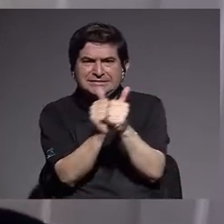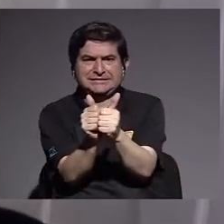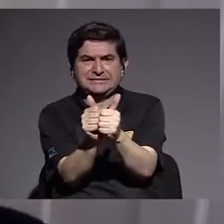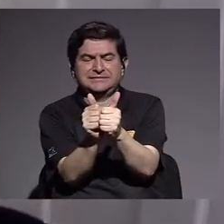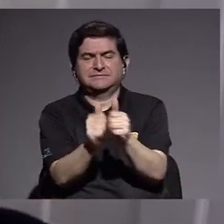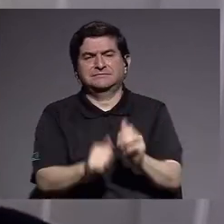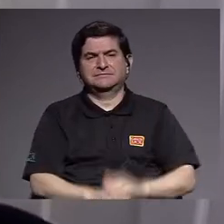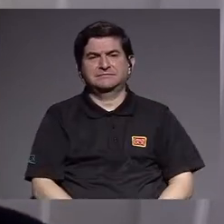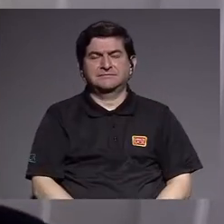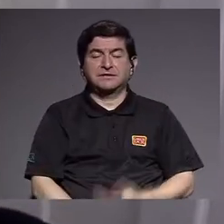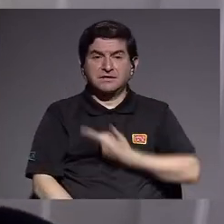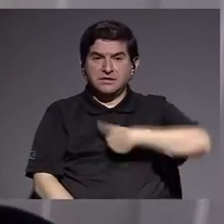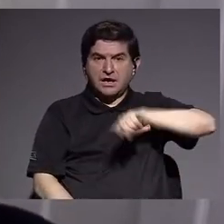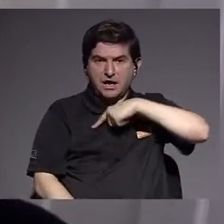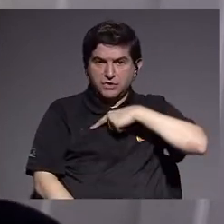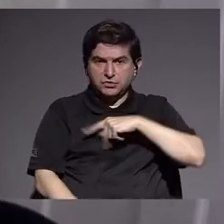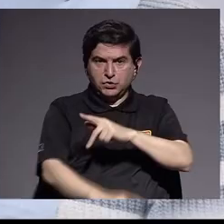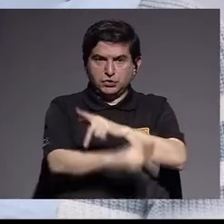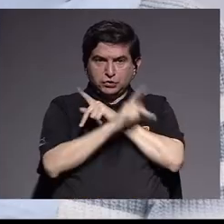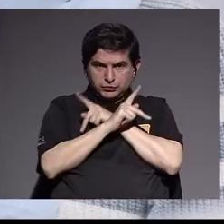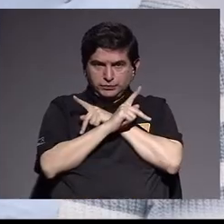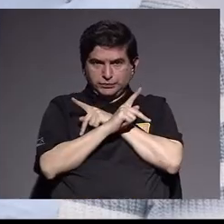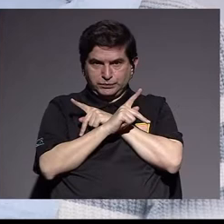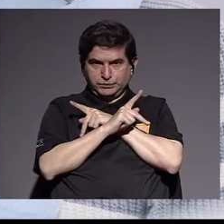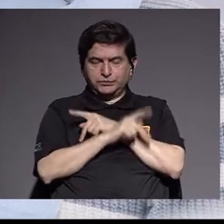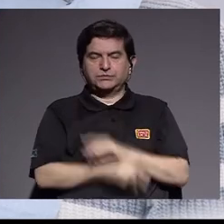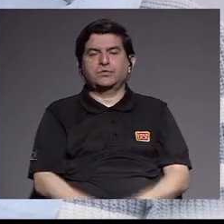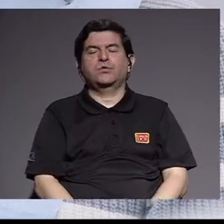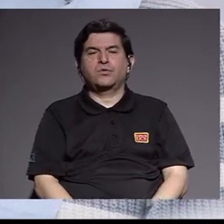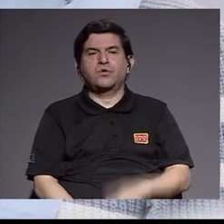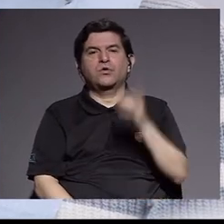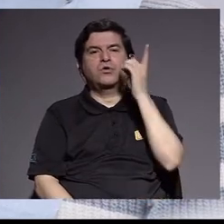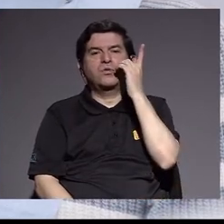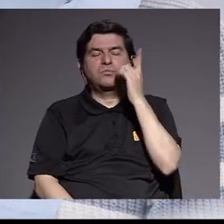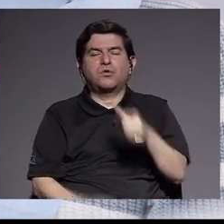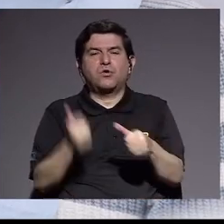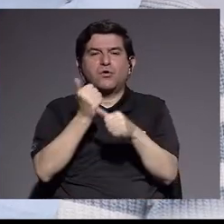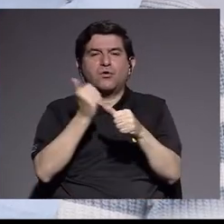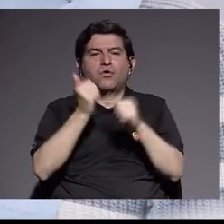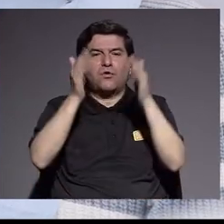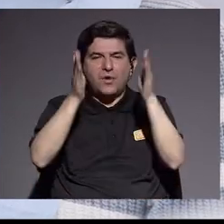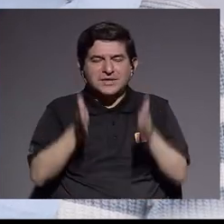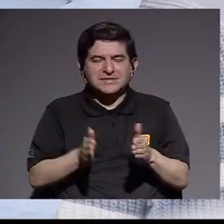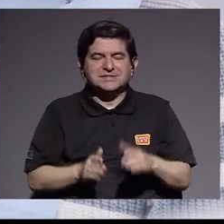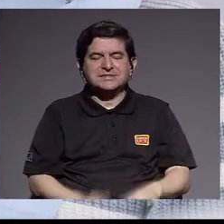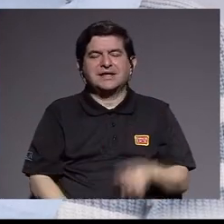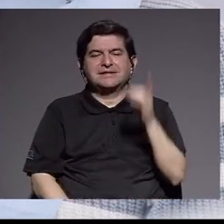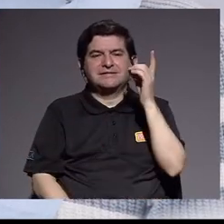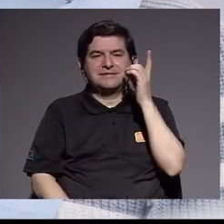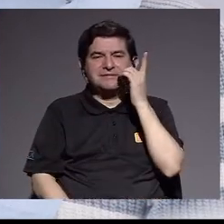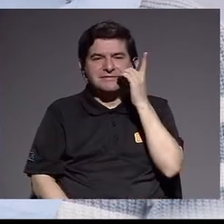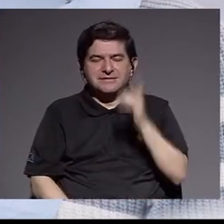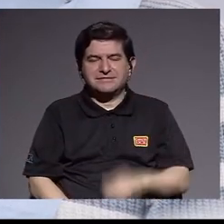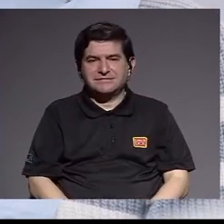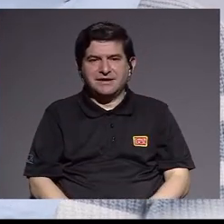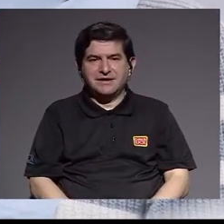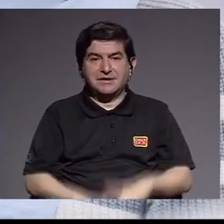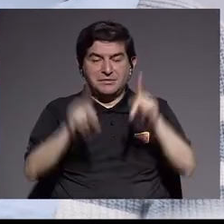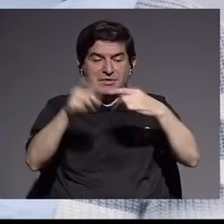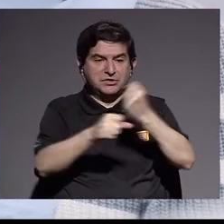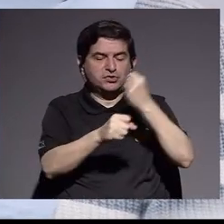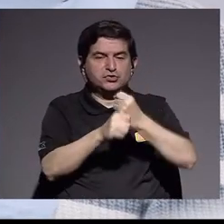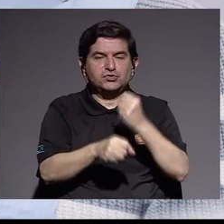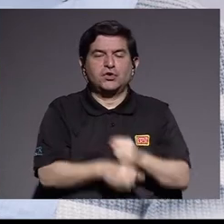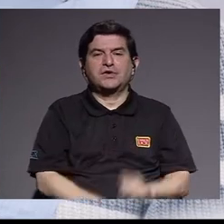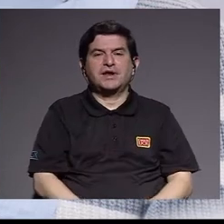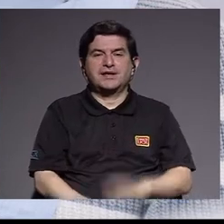de otra persona para asistirse a nosotros protegernos como un todólogo como asistente dental cualquier personal de la